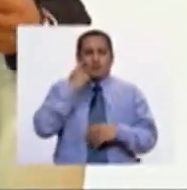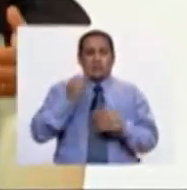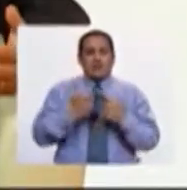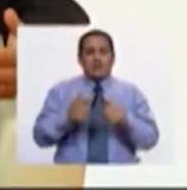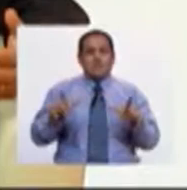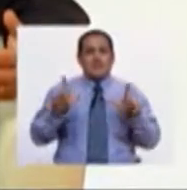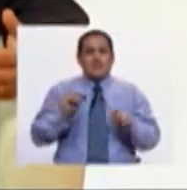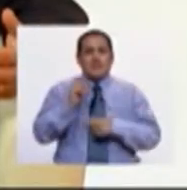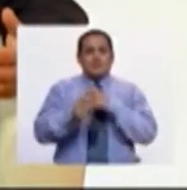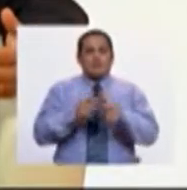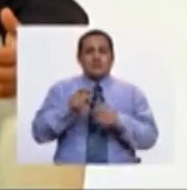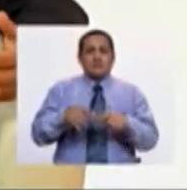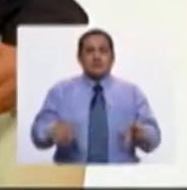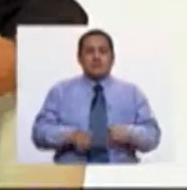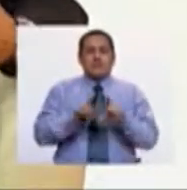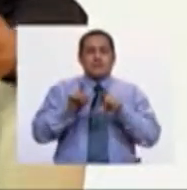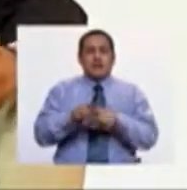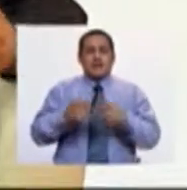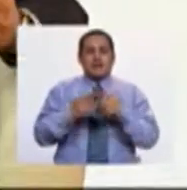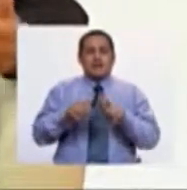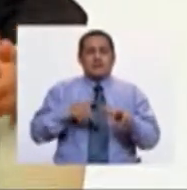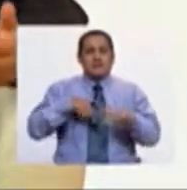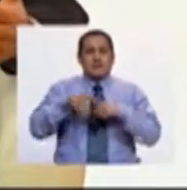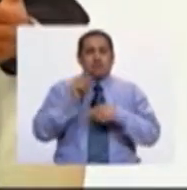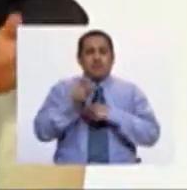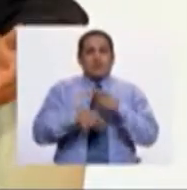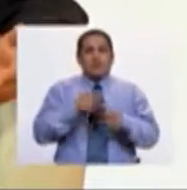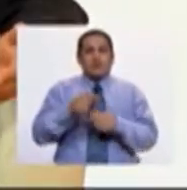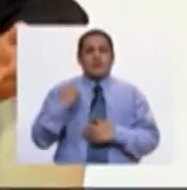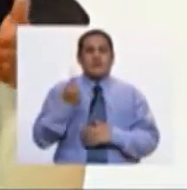a la libertad de las personas y al libre desarrollo de la